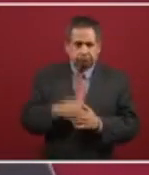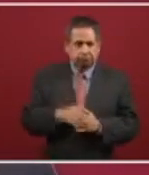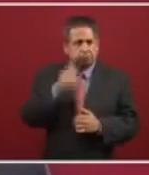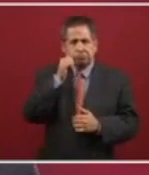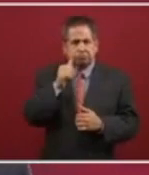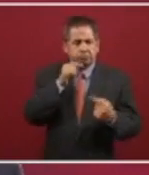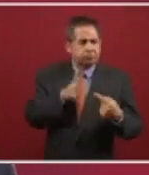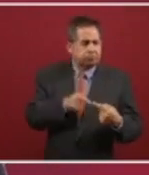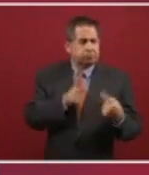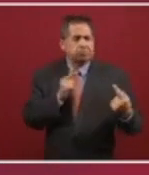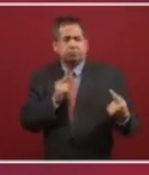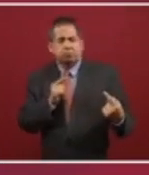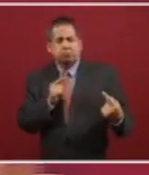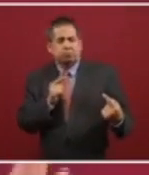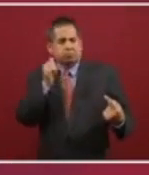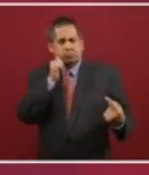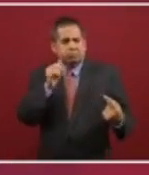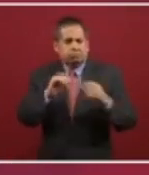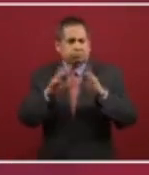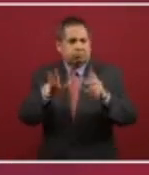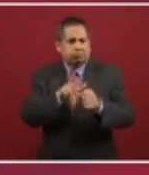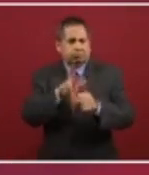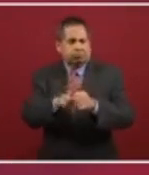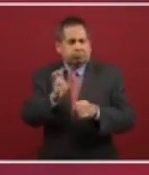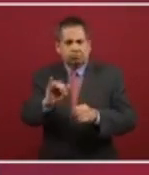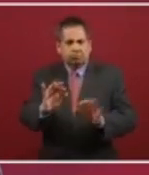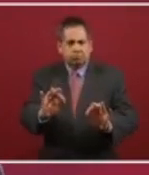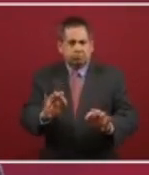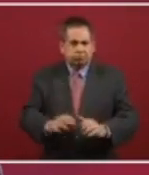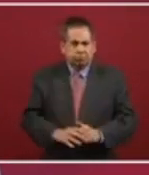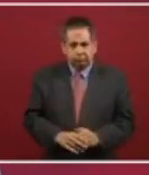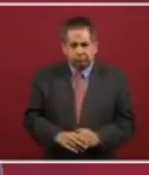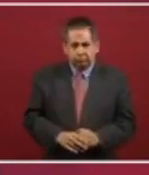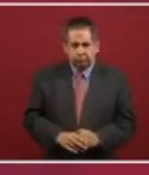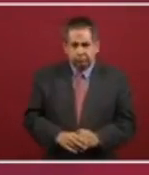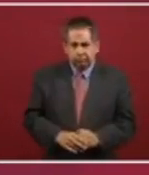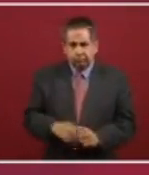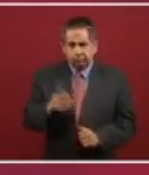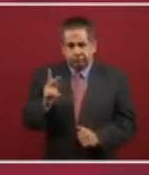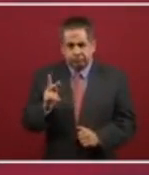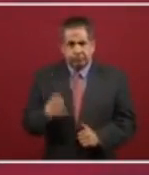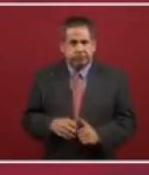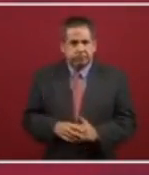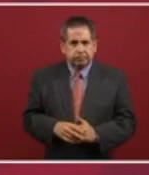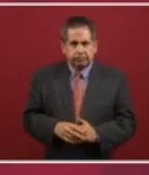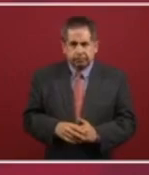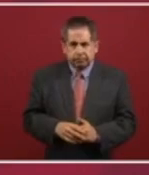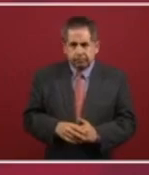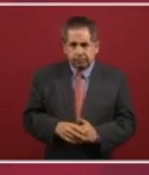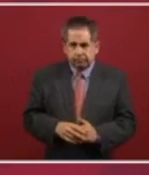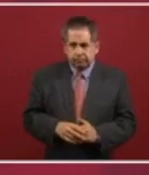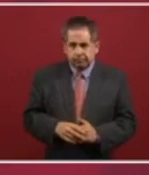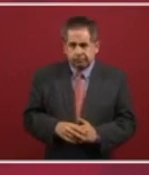oposición. Esto es normal, pero